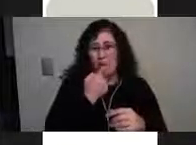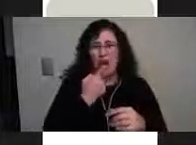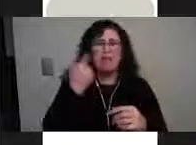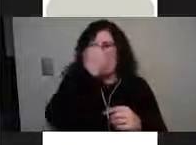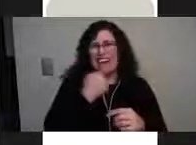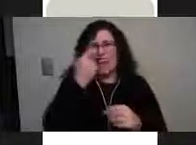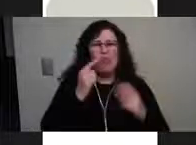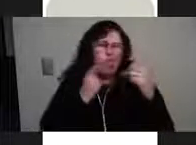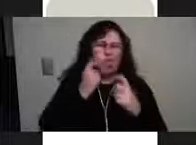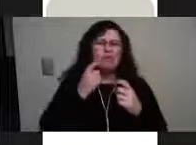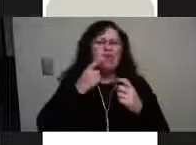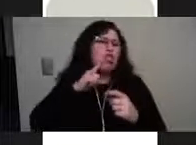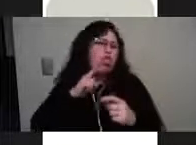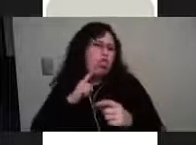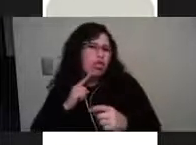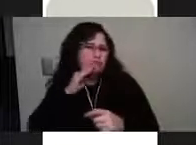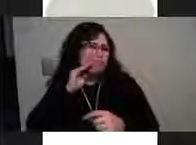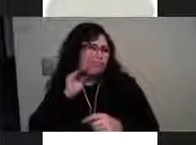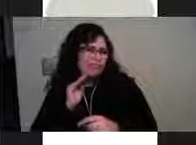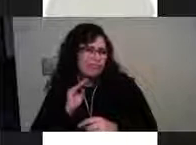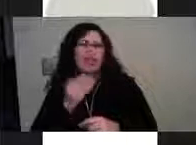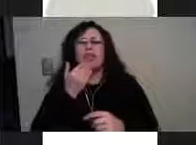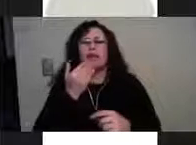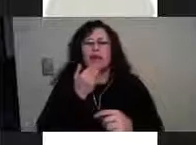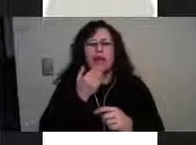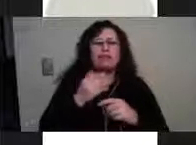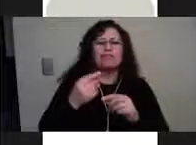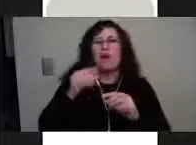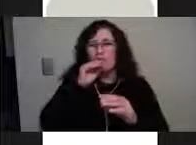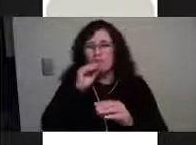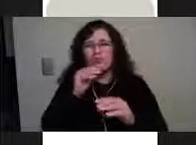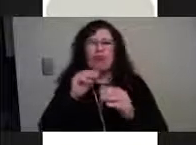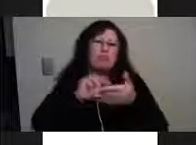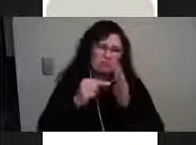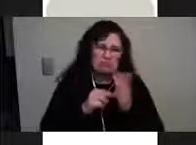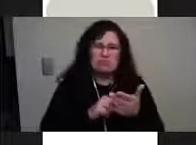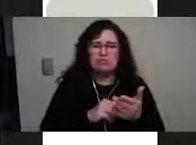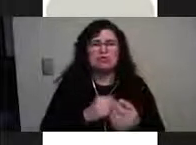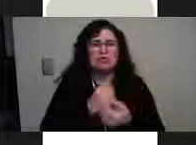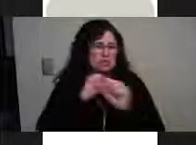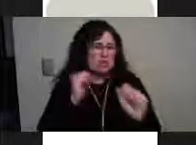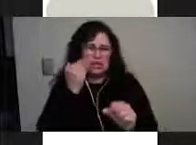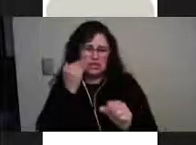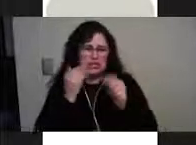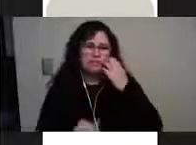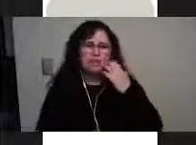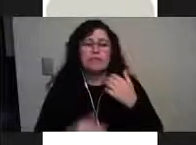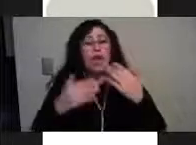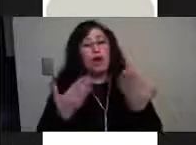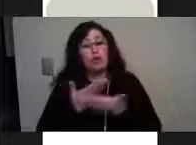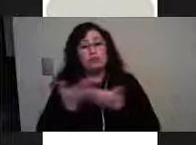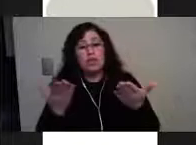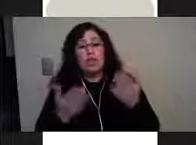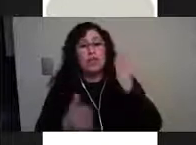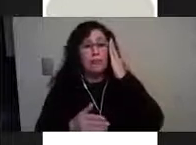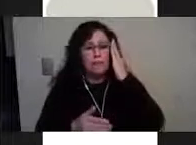muecas, babeo y disartria, ¿ya? Y un pobre equilibrio. Ahora en general no es tan significativo en la etapa en la cual están ustedes, ¿cierto? Hacer